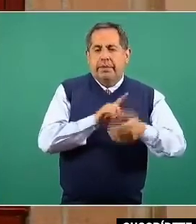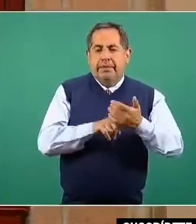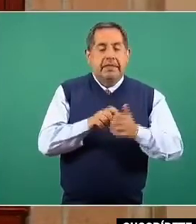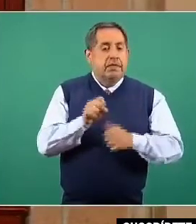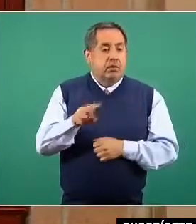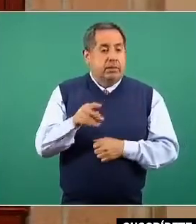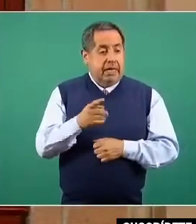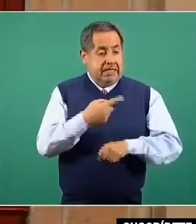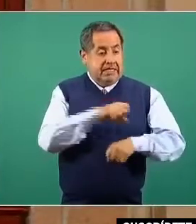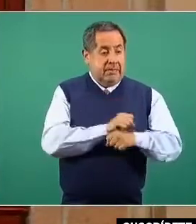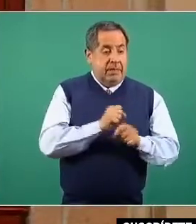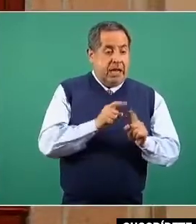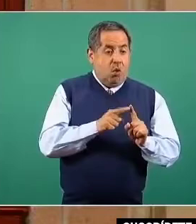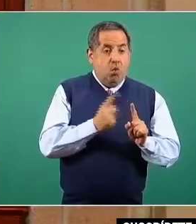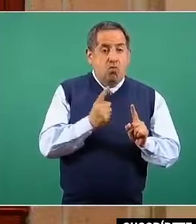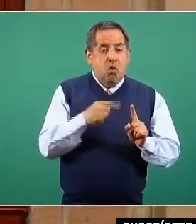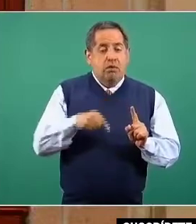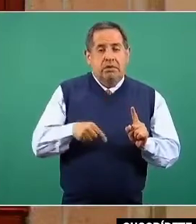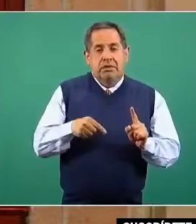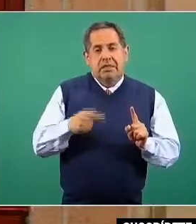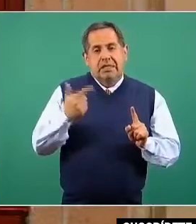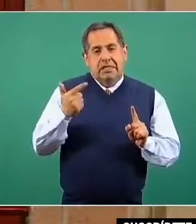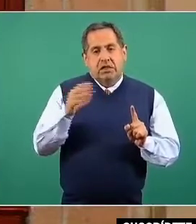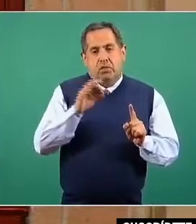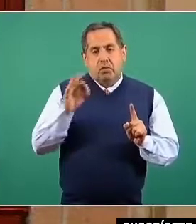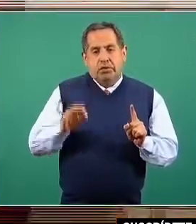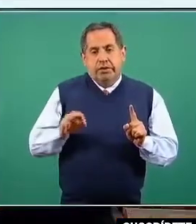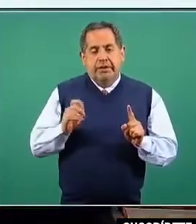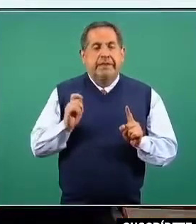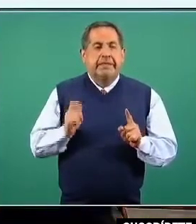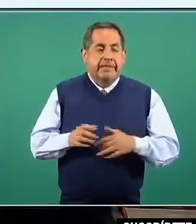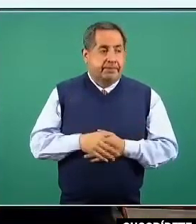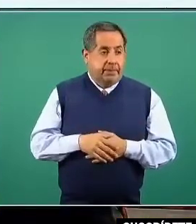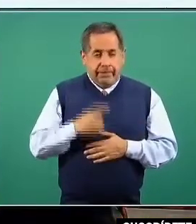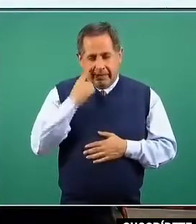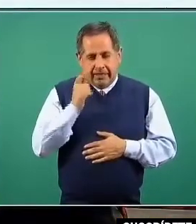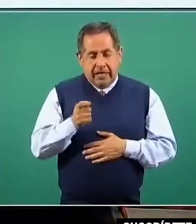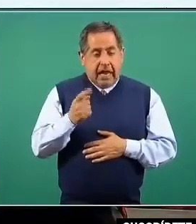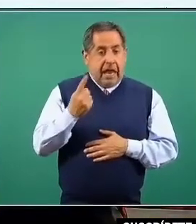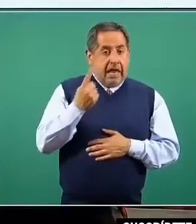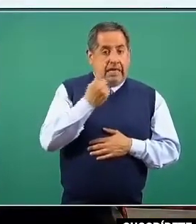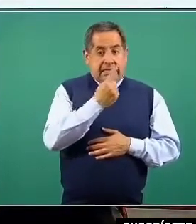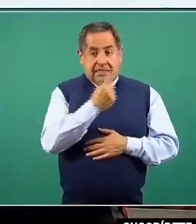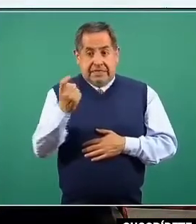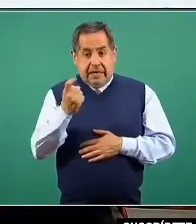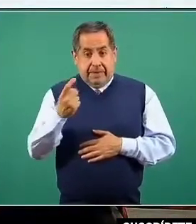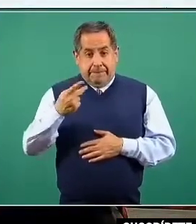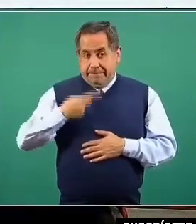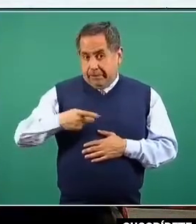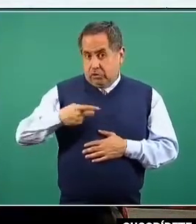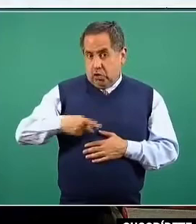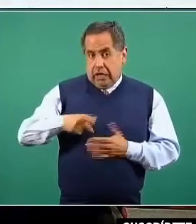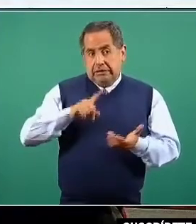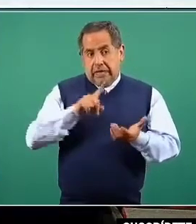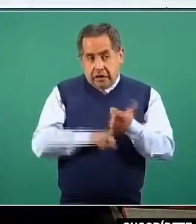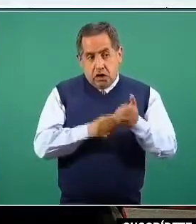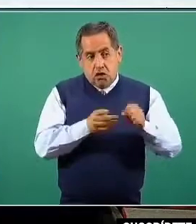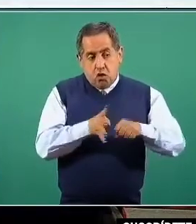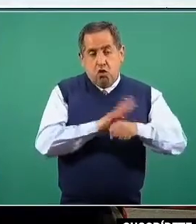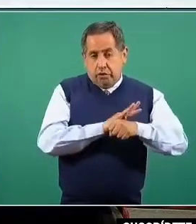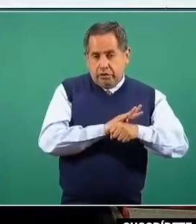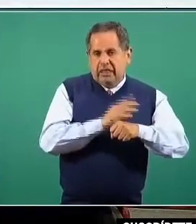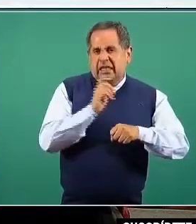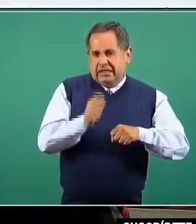para la semana 1 es del 7%. ¿Esto qué representa? De cada 100 personas que se confirman a COVID-19, cada